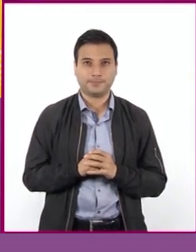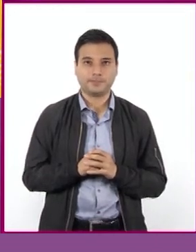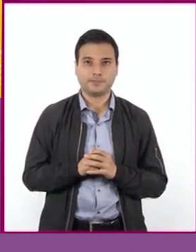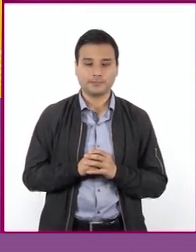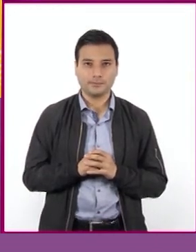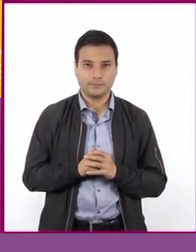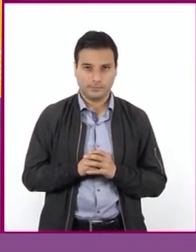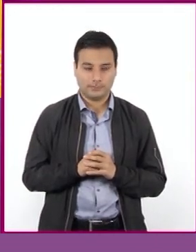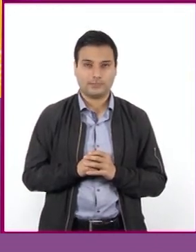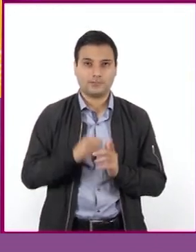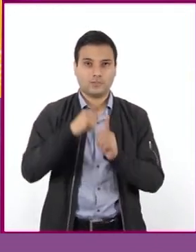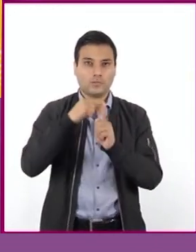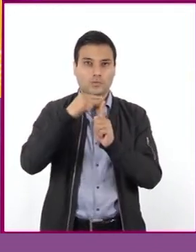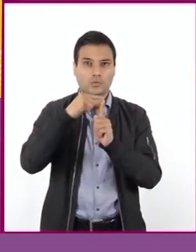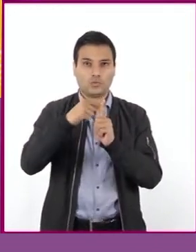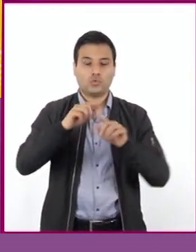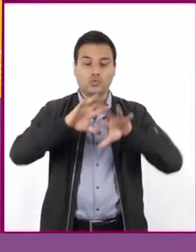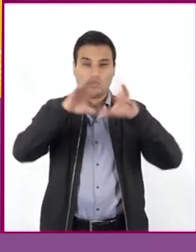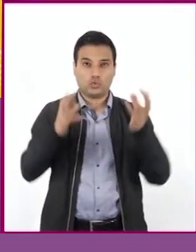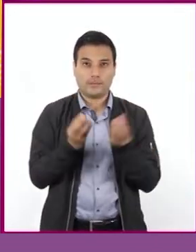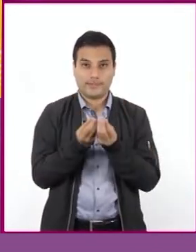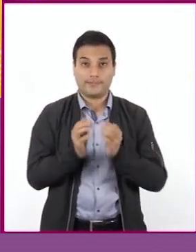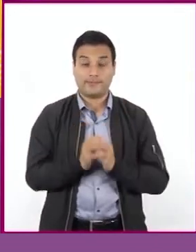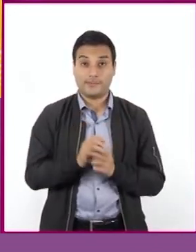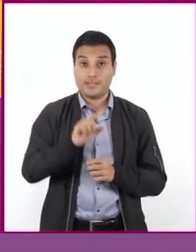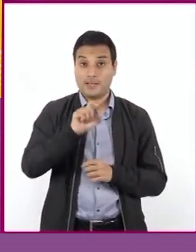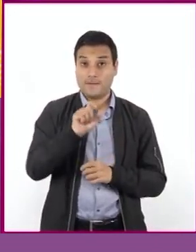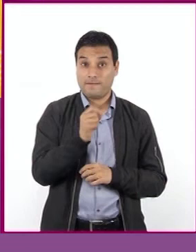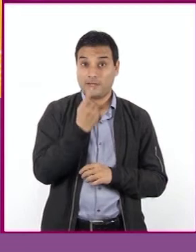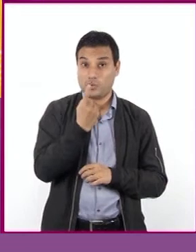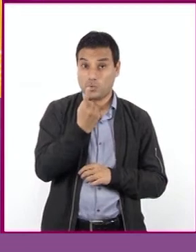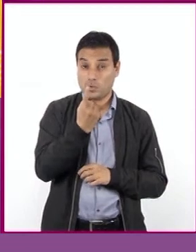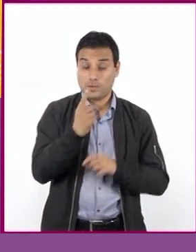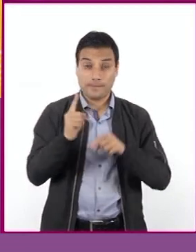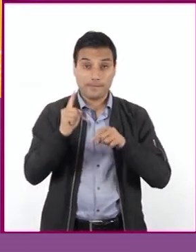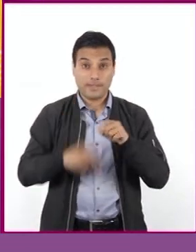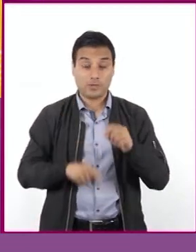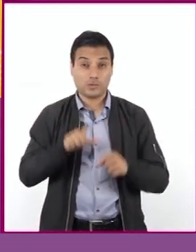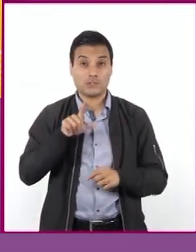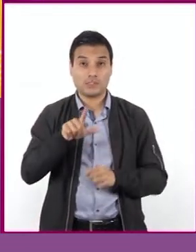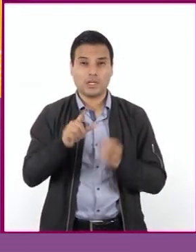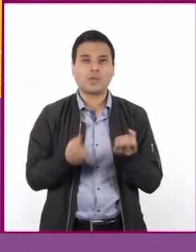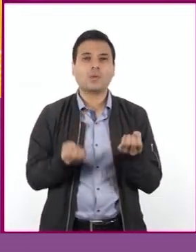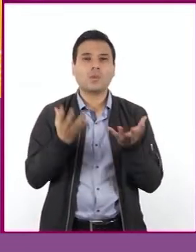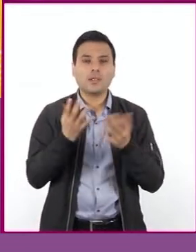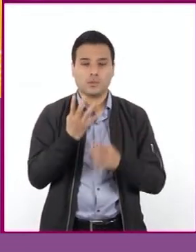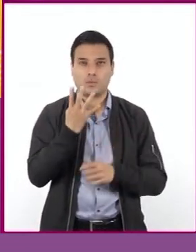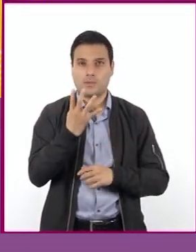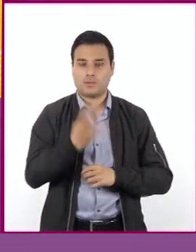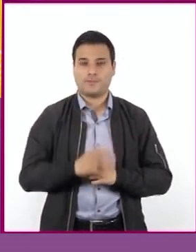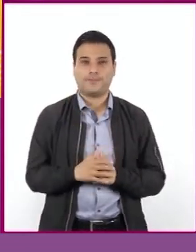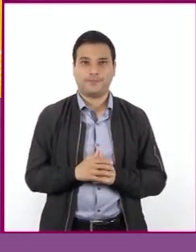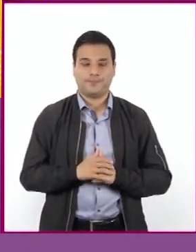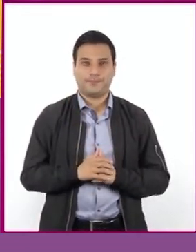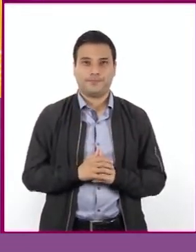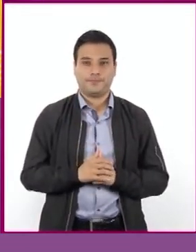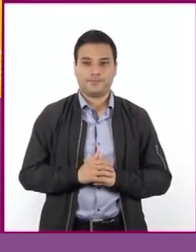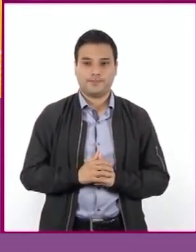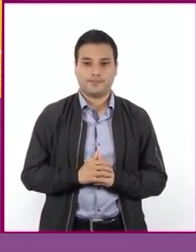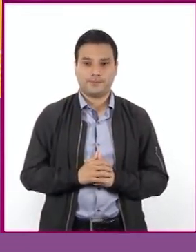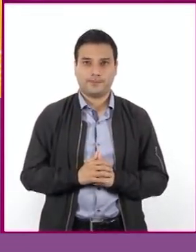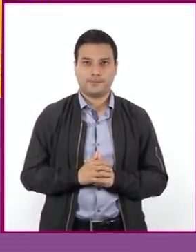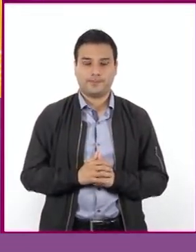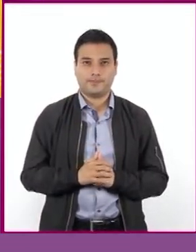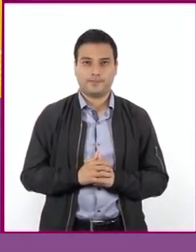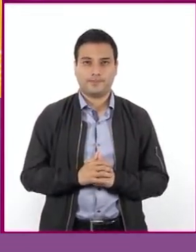la igualdad, en este caso 21 menos 17 igual a 4. El valor